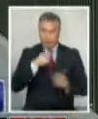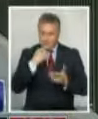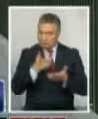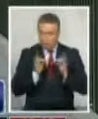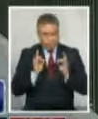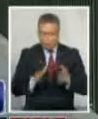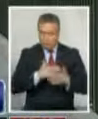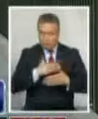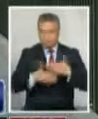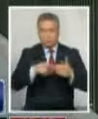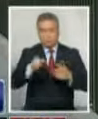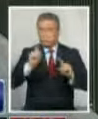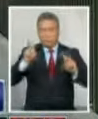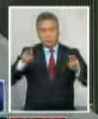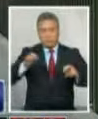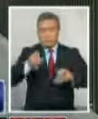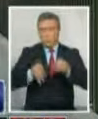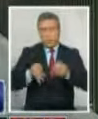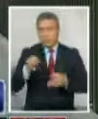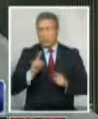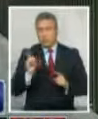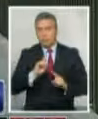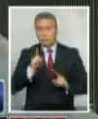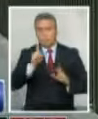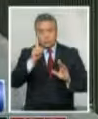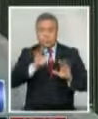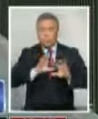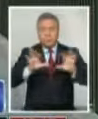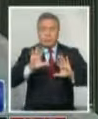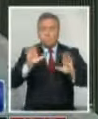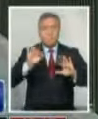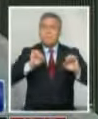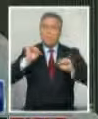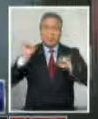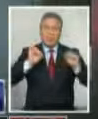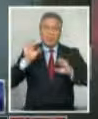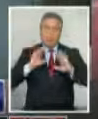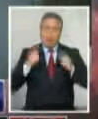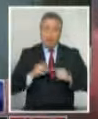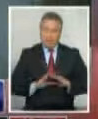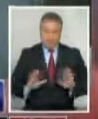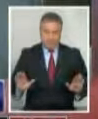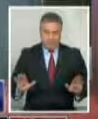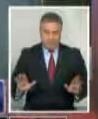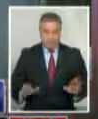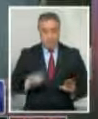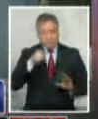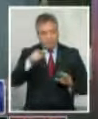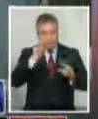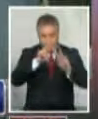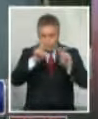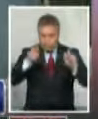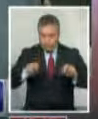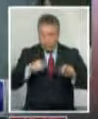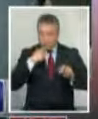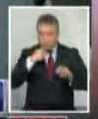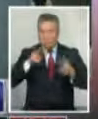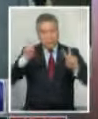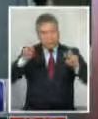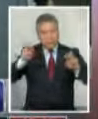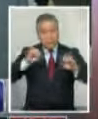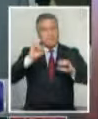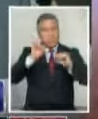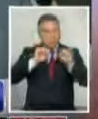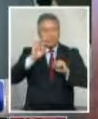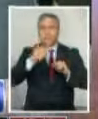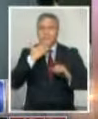cuestión jurídica, a esta altura no es una cuestión jurídica, es una cuestión esencialmente política. Y en ese marco, si es un tema político y también un tema de comunicacional,